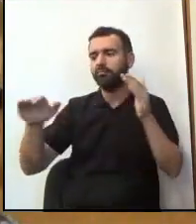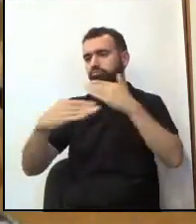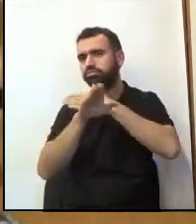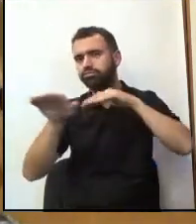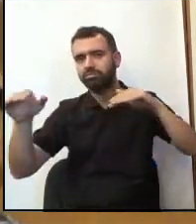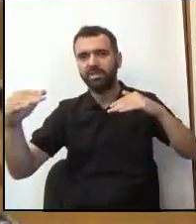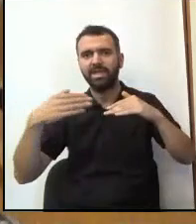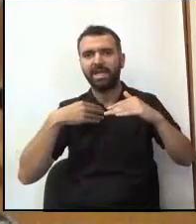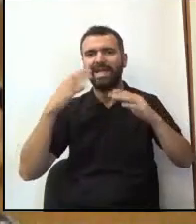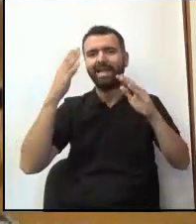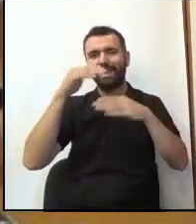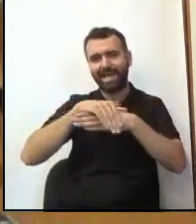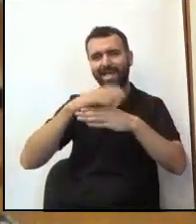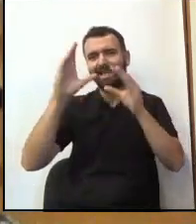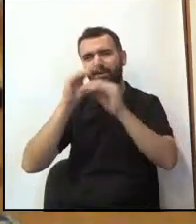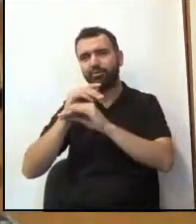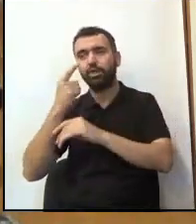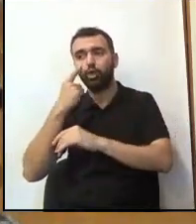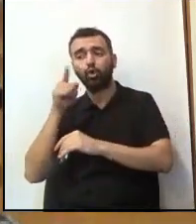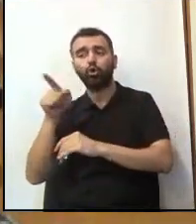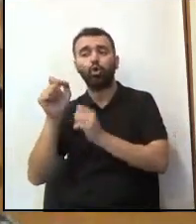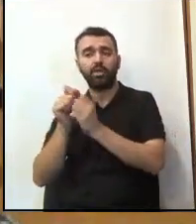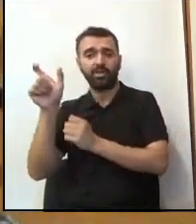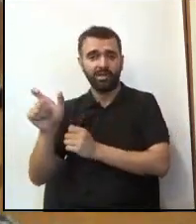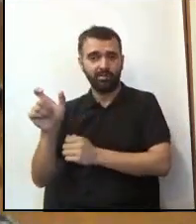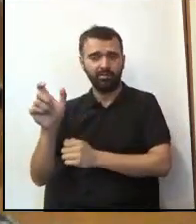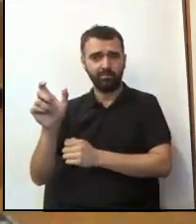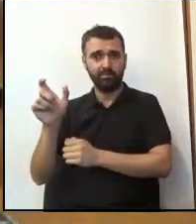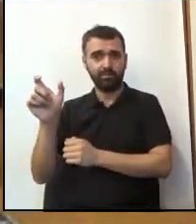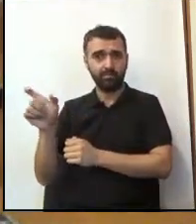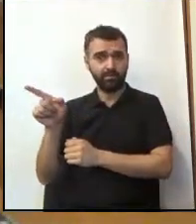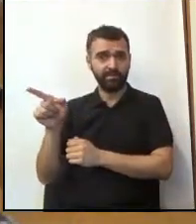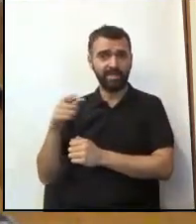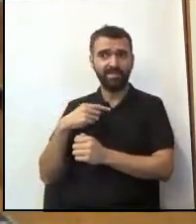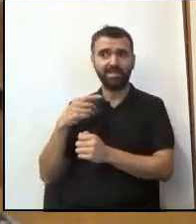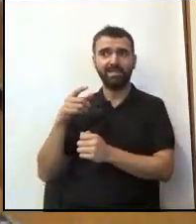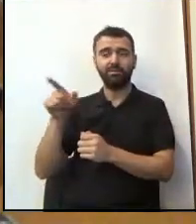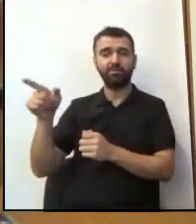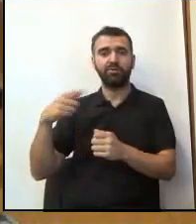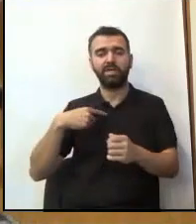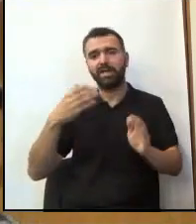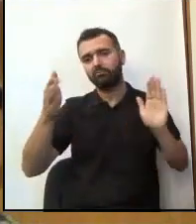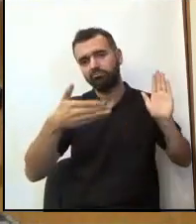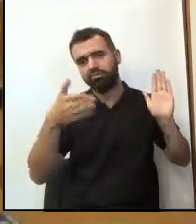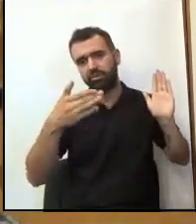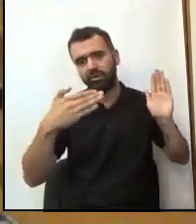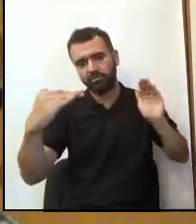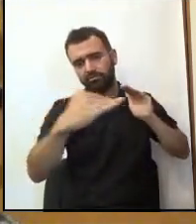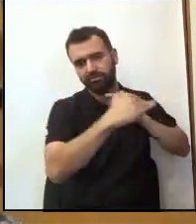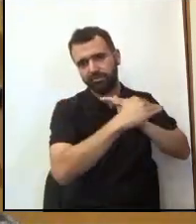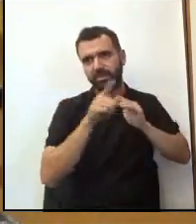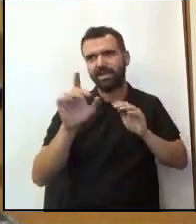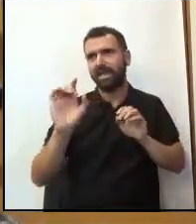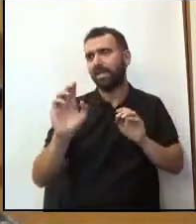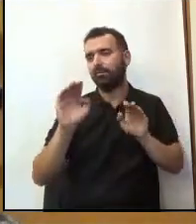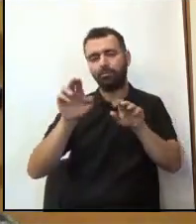las noches, y que tengan ojo con esta persona que es el que estaciona autos, que ellas saben que es el mismo que se encontró dentro de la casa, el